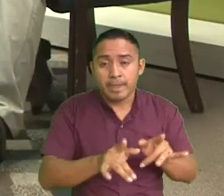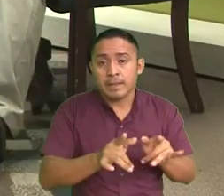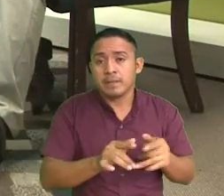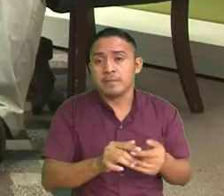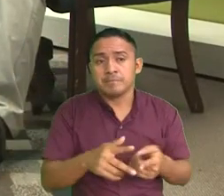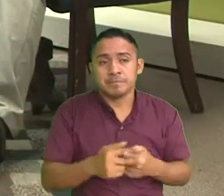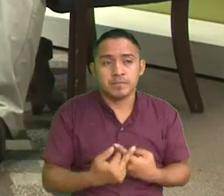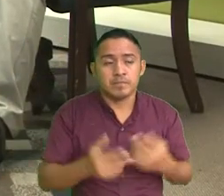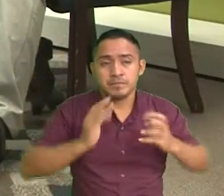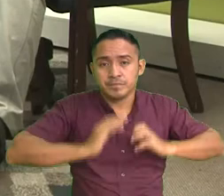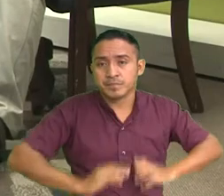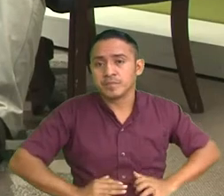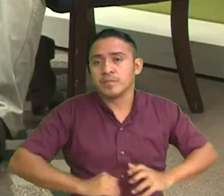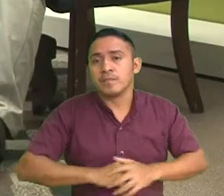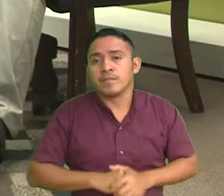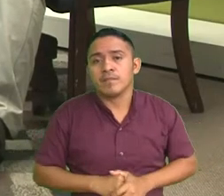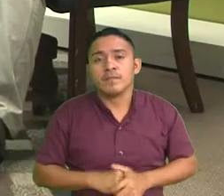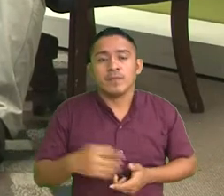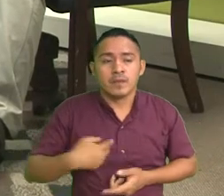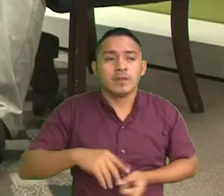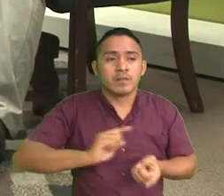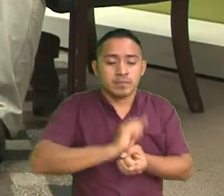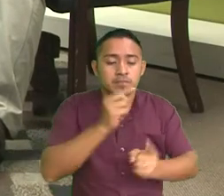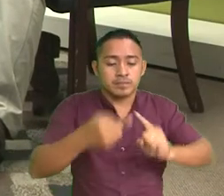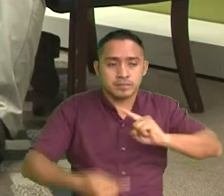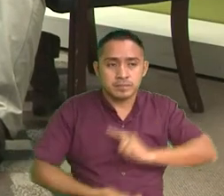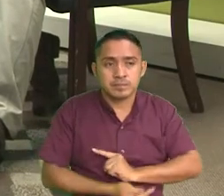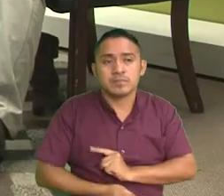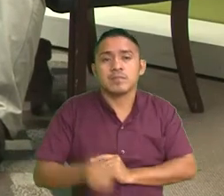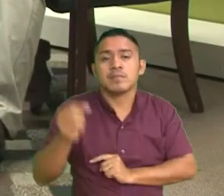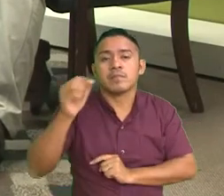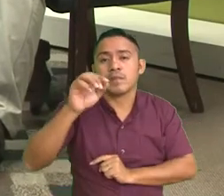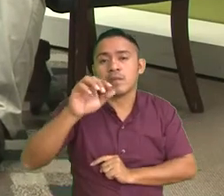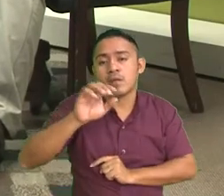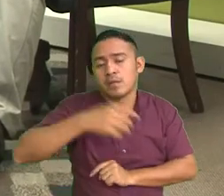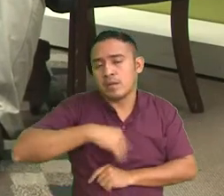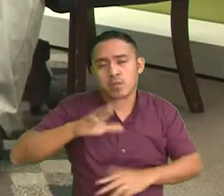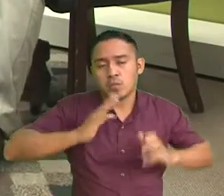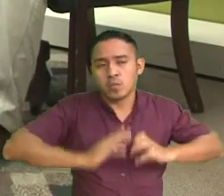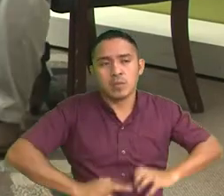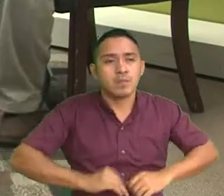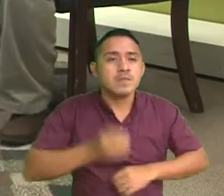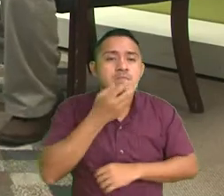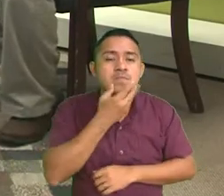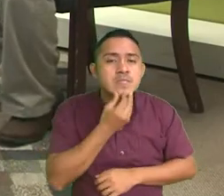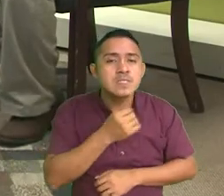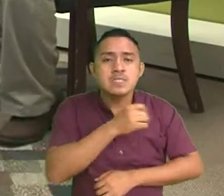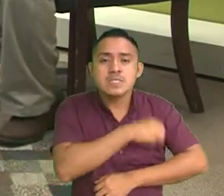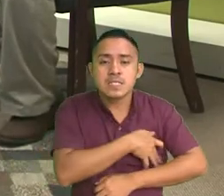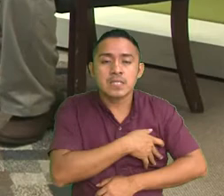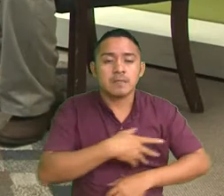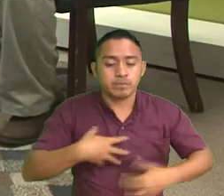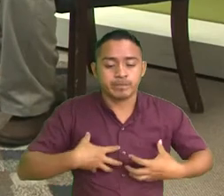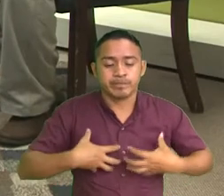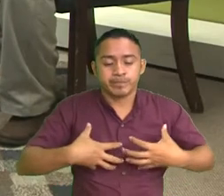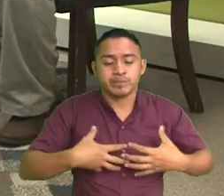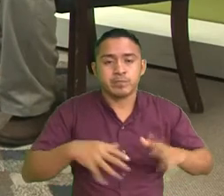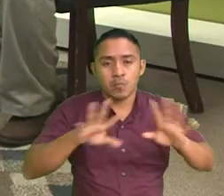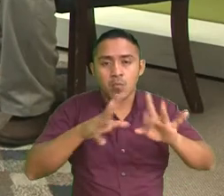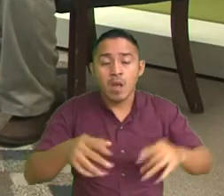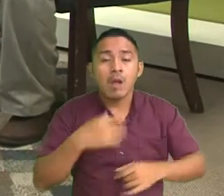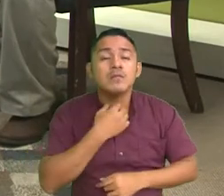su... O sea, cambio biológico. Sí, cambio de su mama, los vellos, el pelo, la voz, en el caso de los